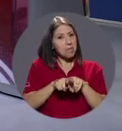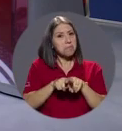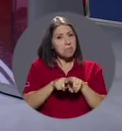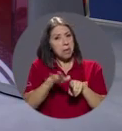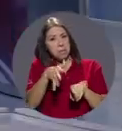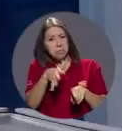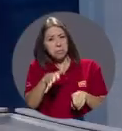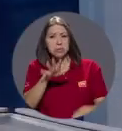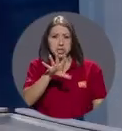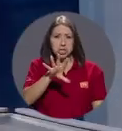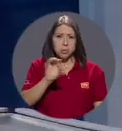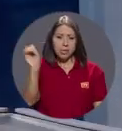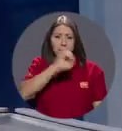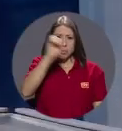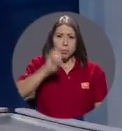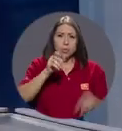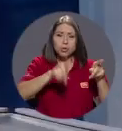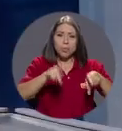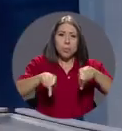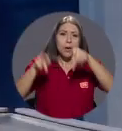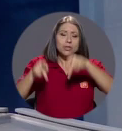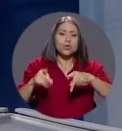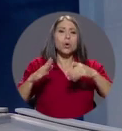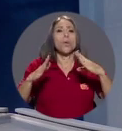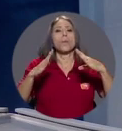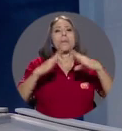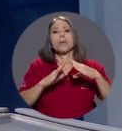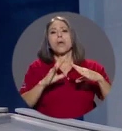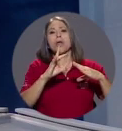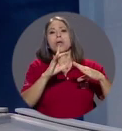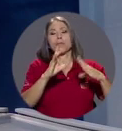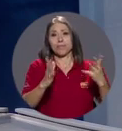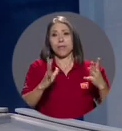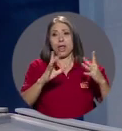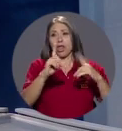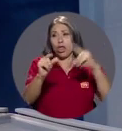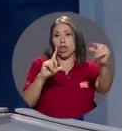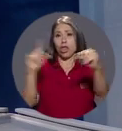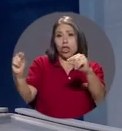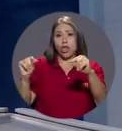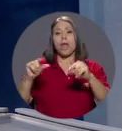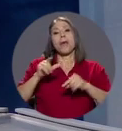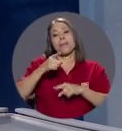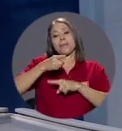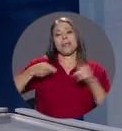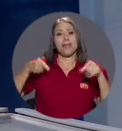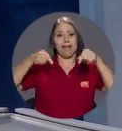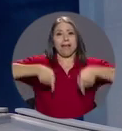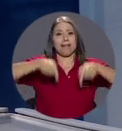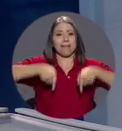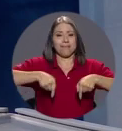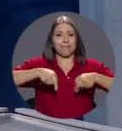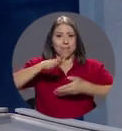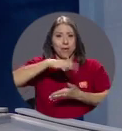porcentaje similar, de cerca del 50% de la población, pues también está ubicada aquí en la gran área